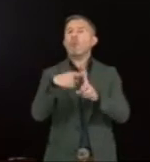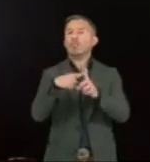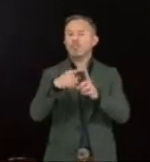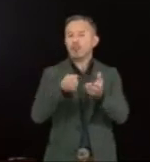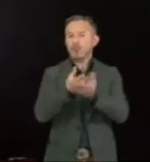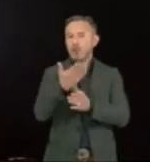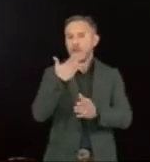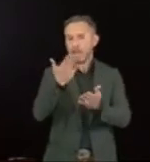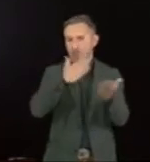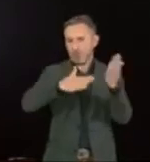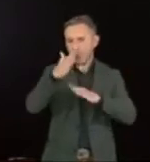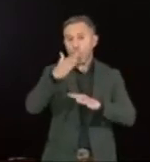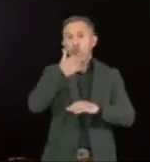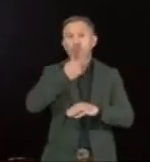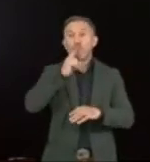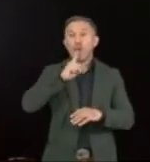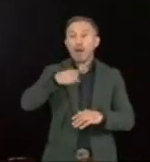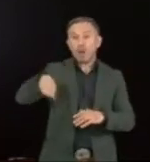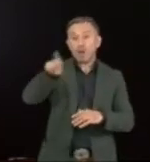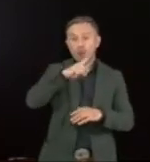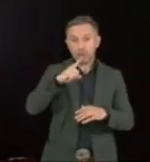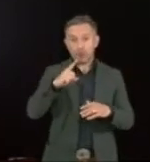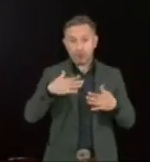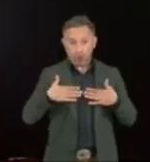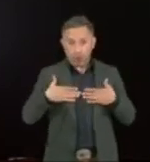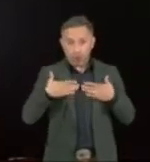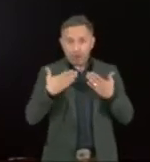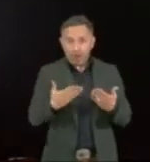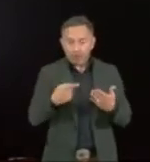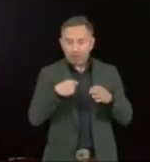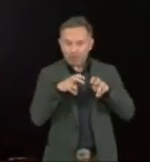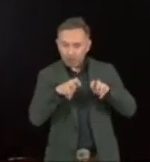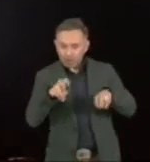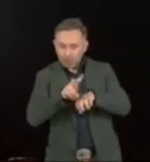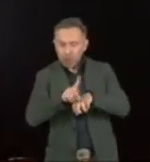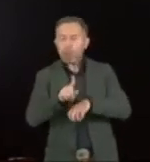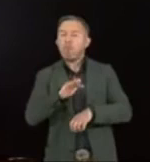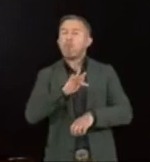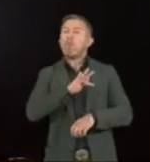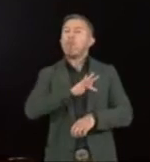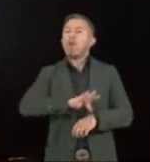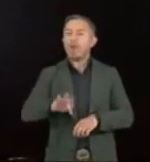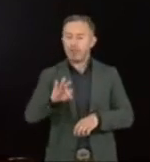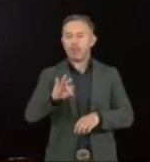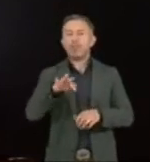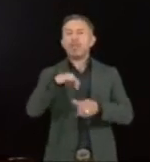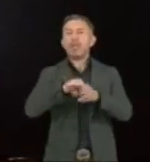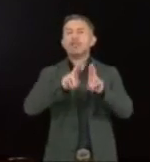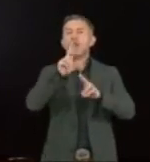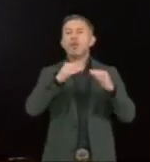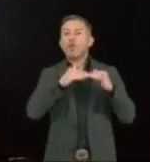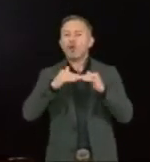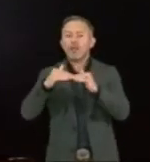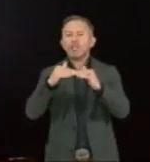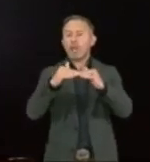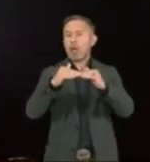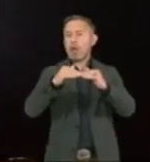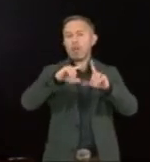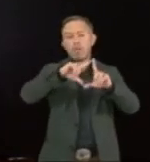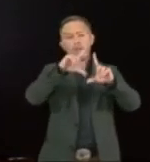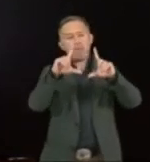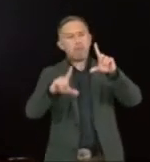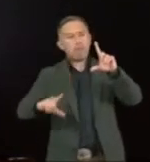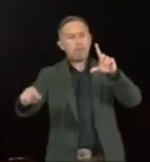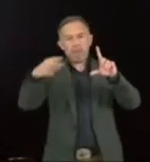ciudadanos hicieron posible que podamos decir que la democracia se recreó a lo largo y ancho de todo